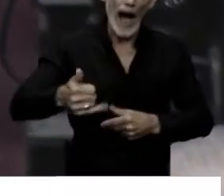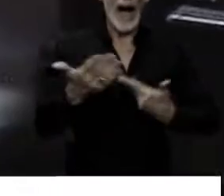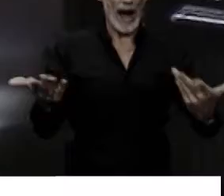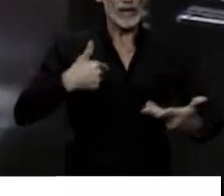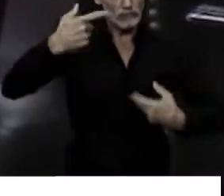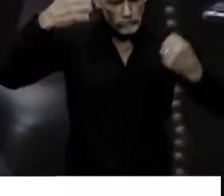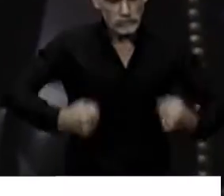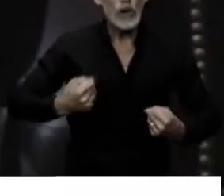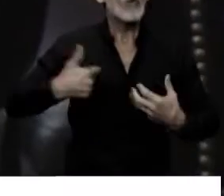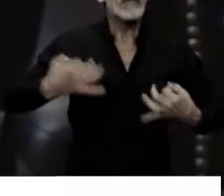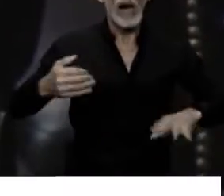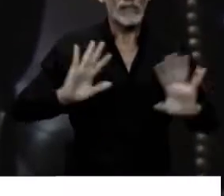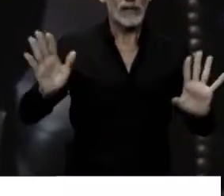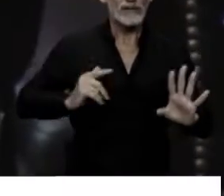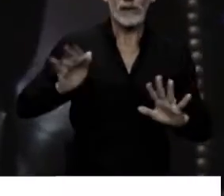Profundamente convencidas.